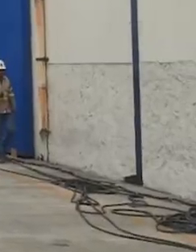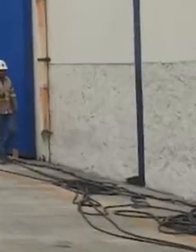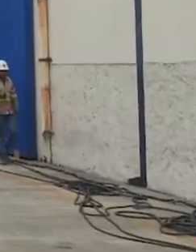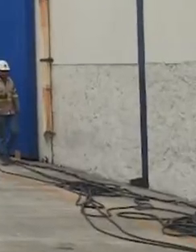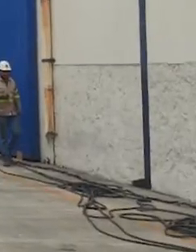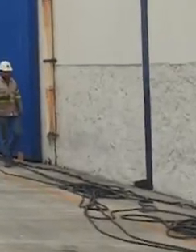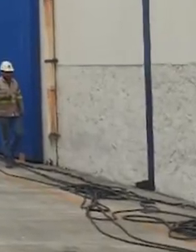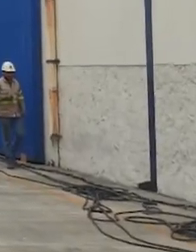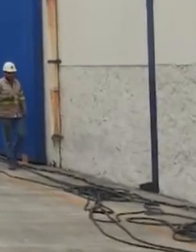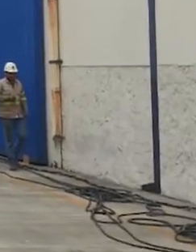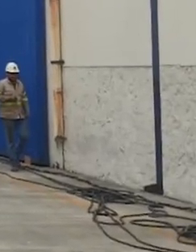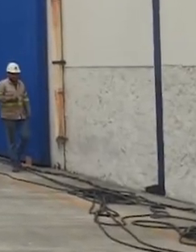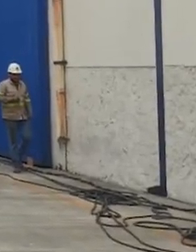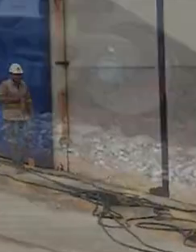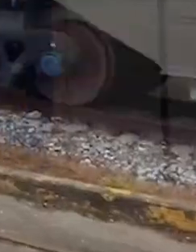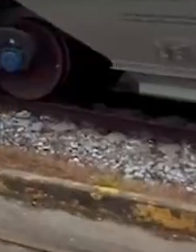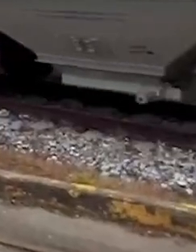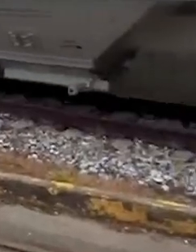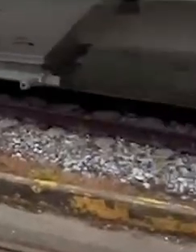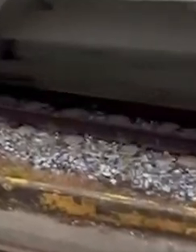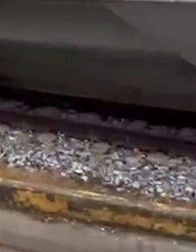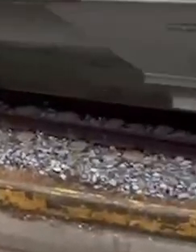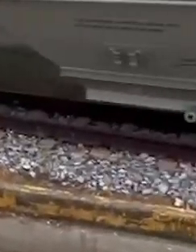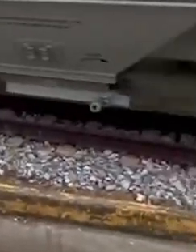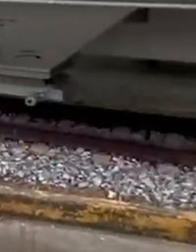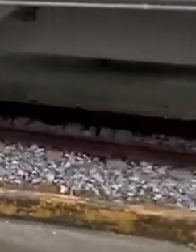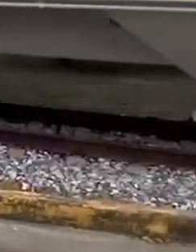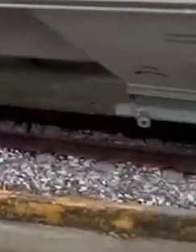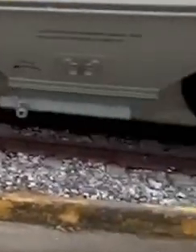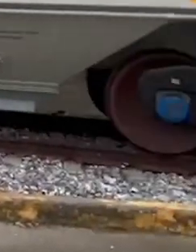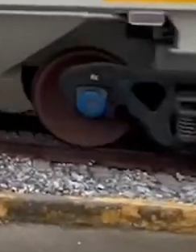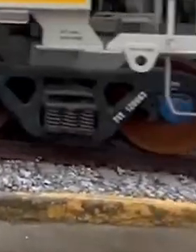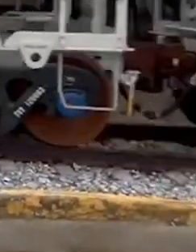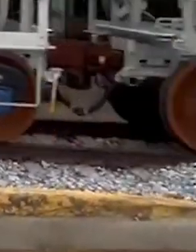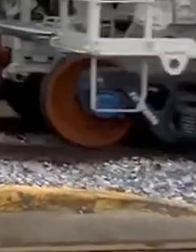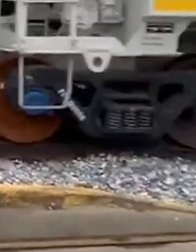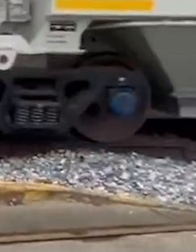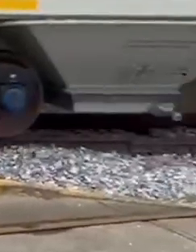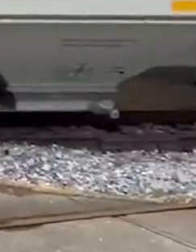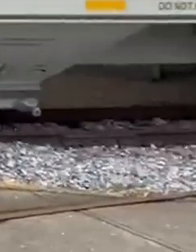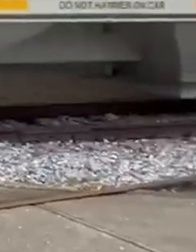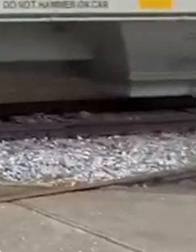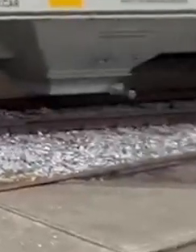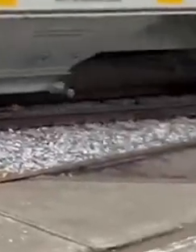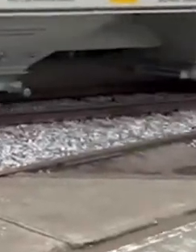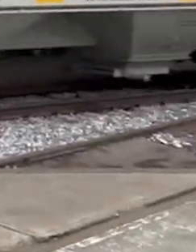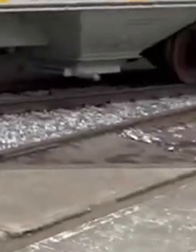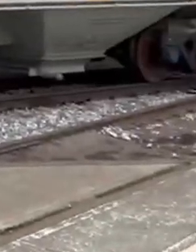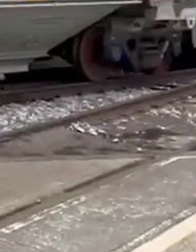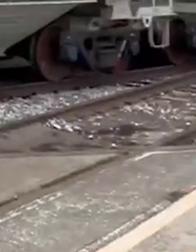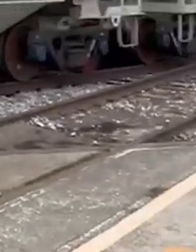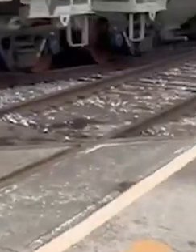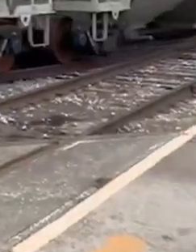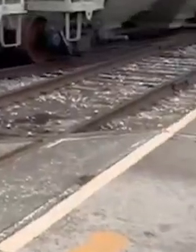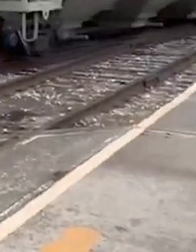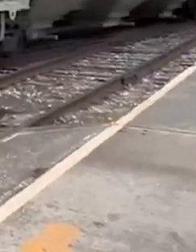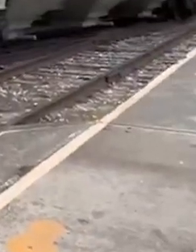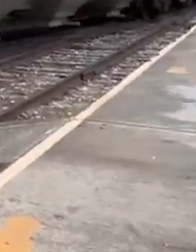Mazatlán mediante cabotaje marítimo y de Salina Cruz se movió en el ferrocarril hasta Veracruz.